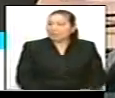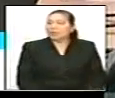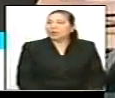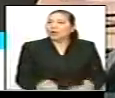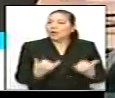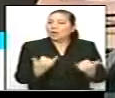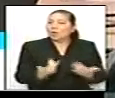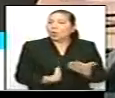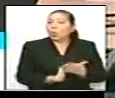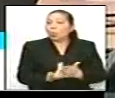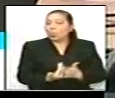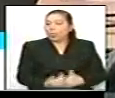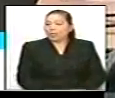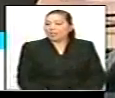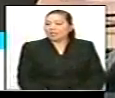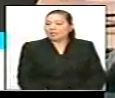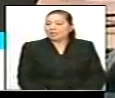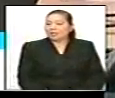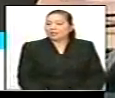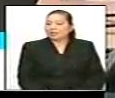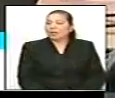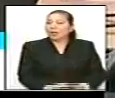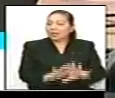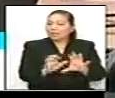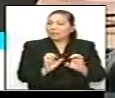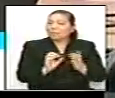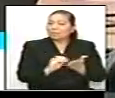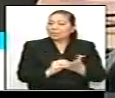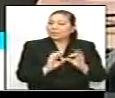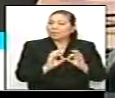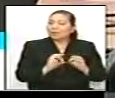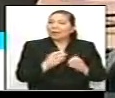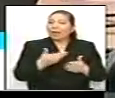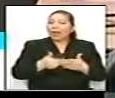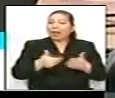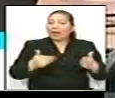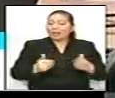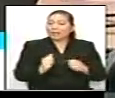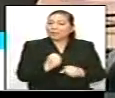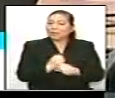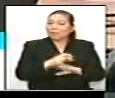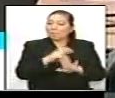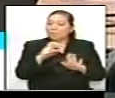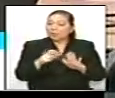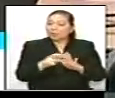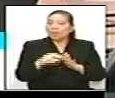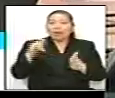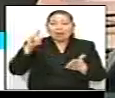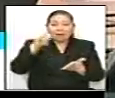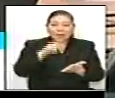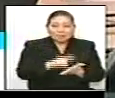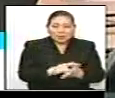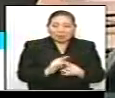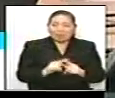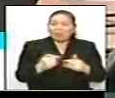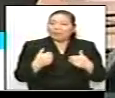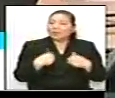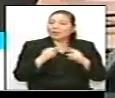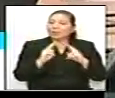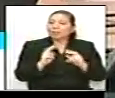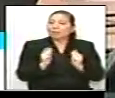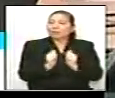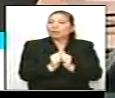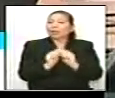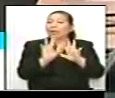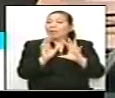Ahora que está el nuevo, lo que se llama, ¿no?, la evaluación de riesgos. Antes de elaborar un proyecto de gaviones, todo lo primero tiene que verse la